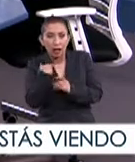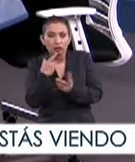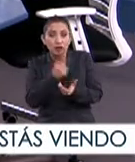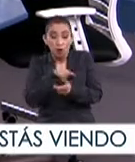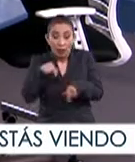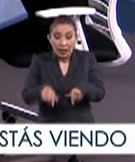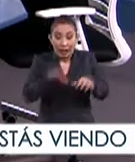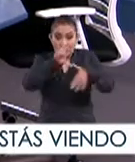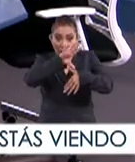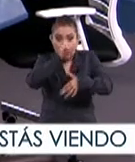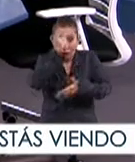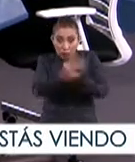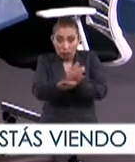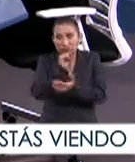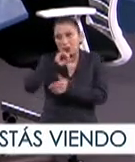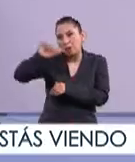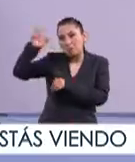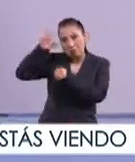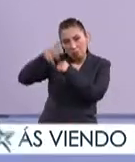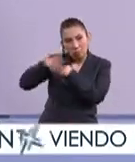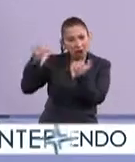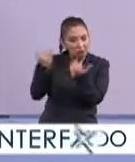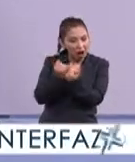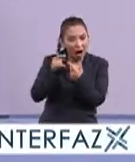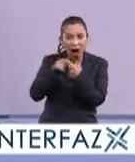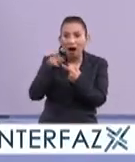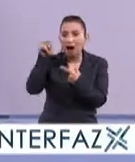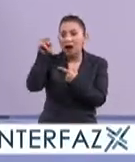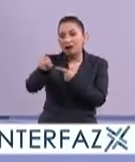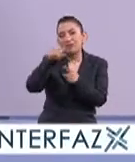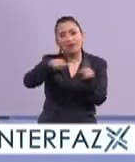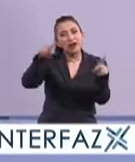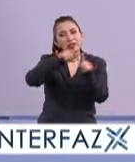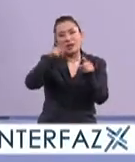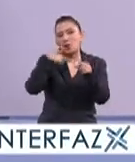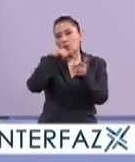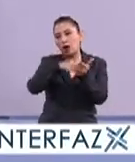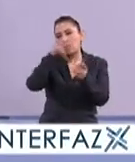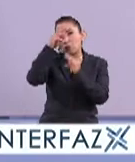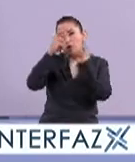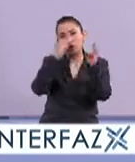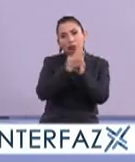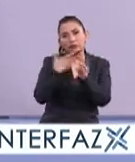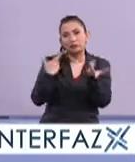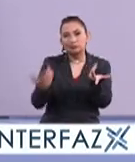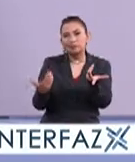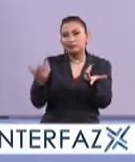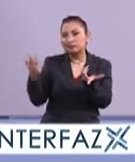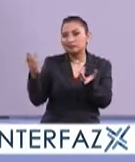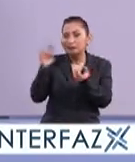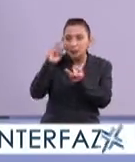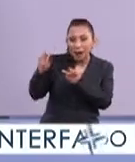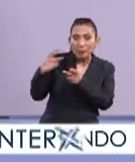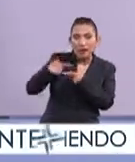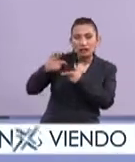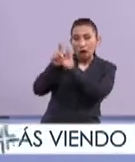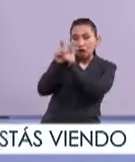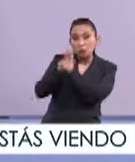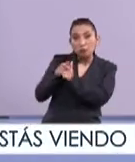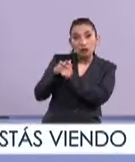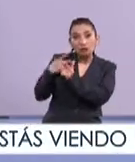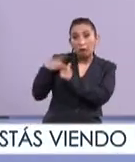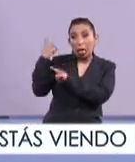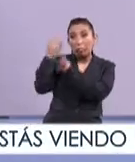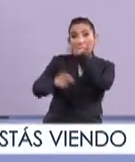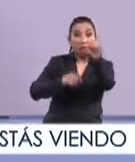es en el continente americano, sucede en Europa, sucede en muchas partes del mundo donde suceden estos flujos migratorios